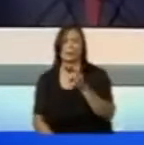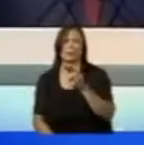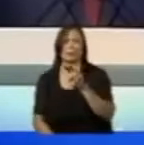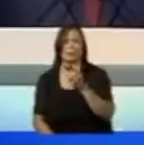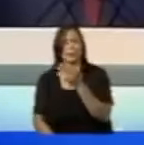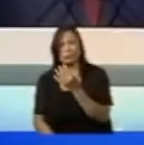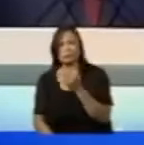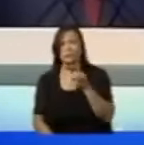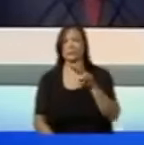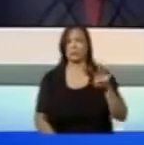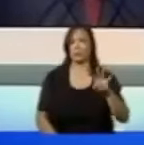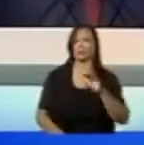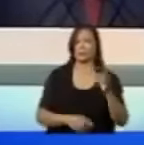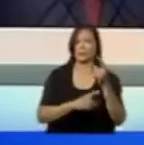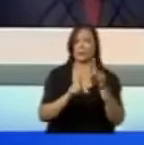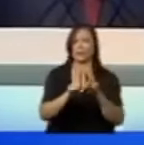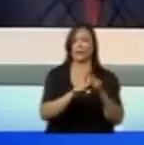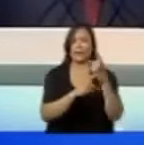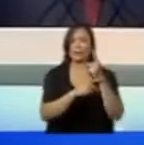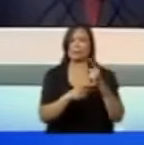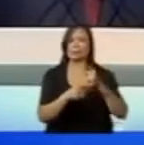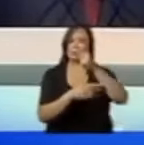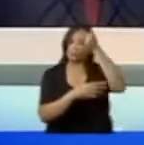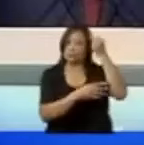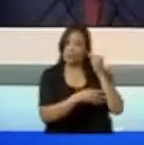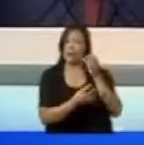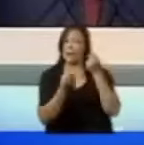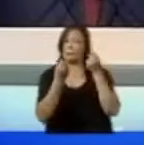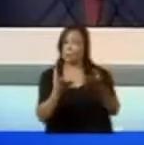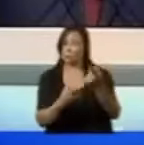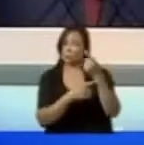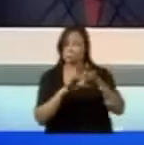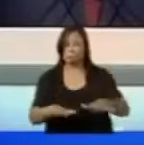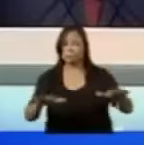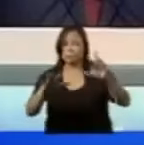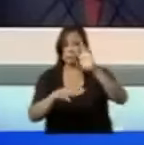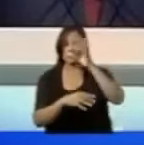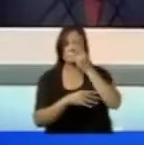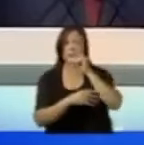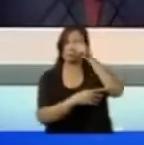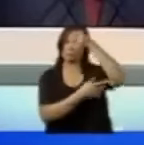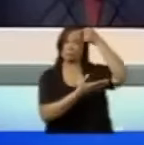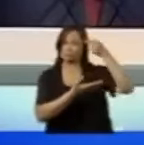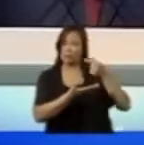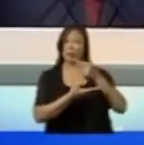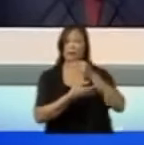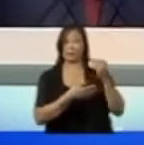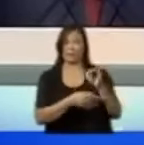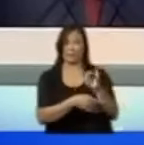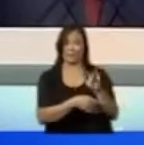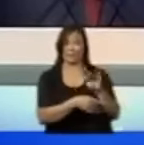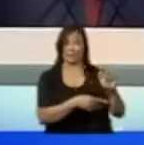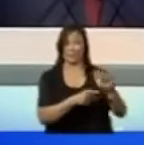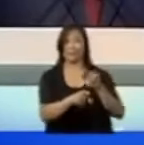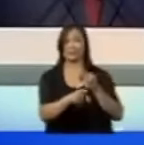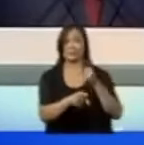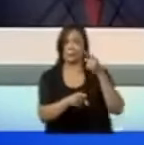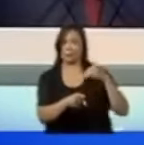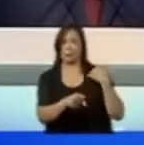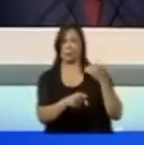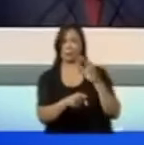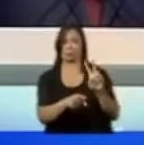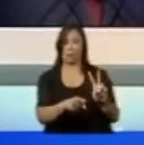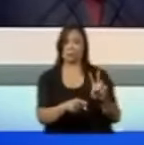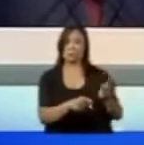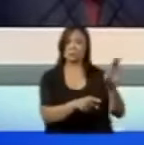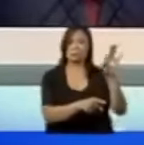años, para darle curso, que estamos graduando a miles en todo el país. Y sobre la del ITLA, tenemos para los jóvenes